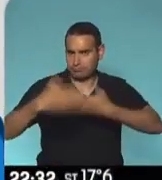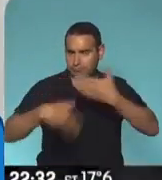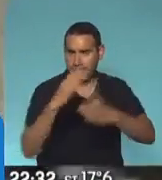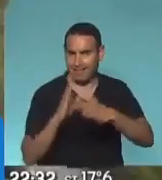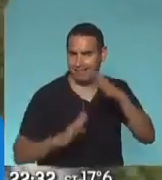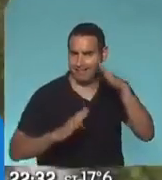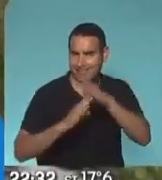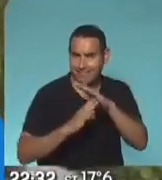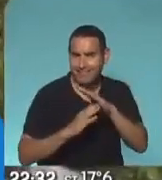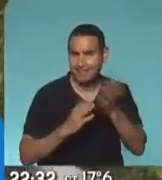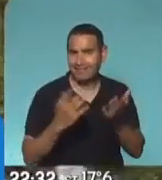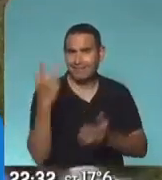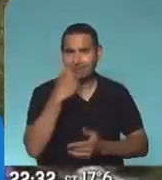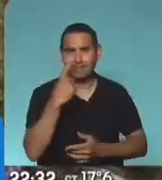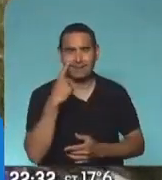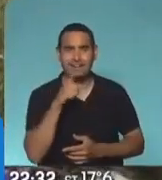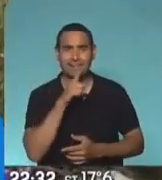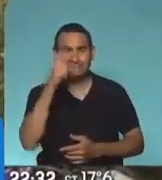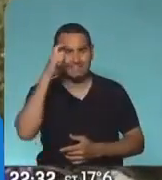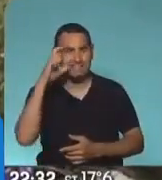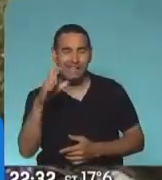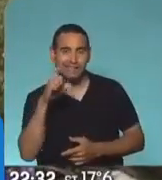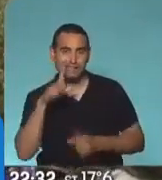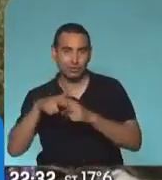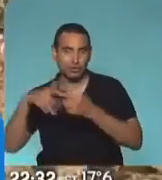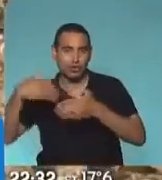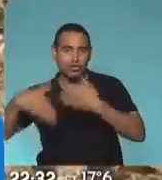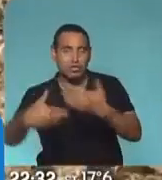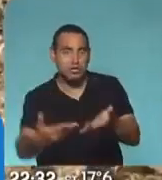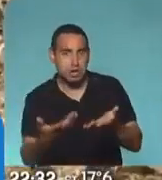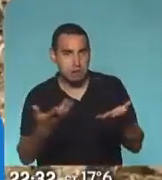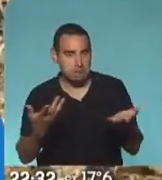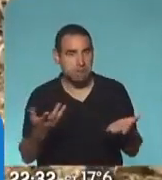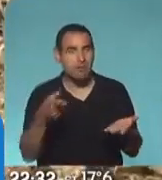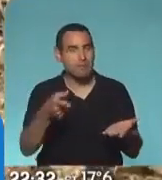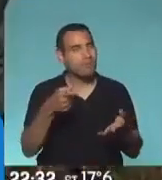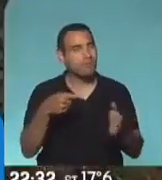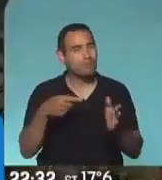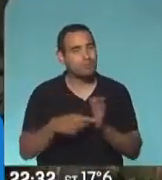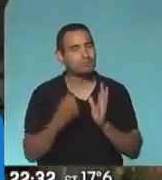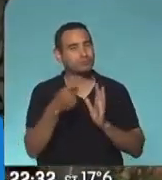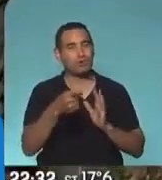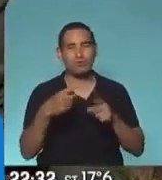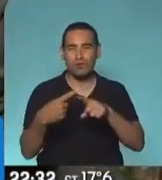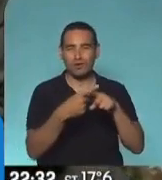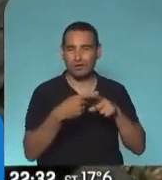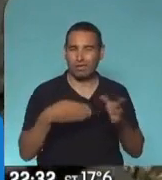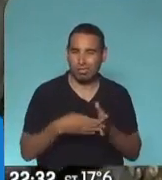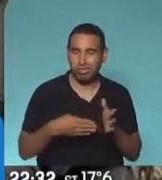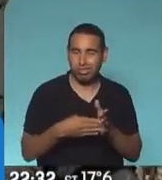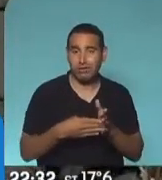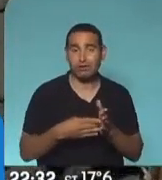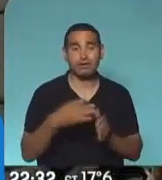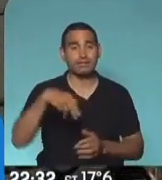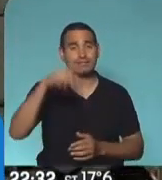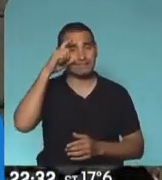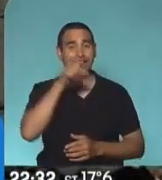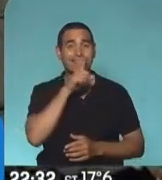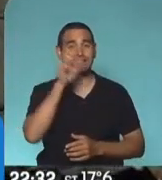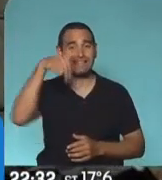high-tech, en una serie de sectores de tecnología de punta y demás, pero el bloqueo político probablemente persiste. Netanyahu es el